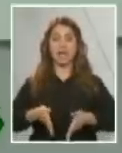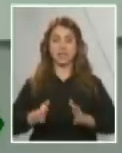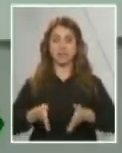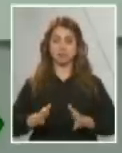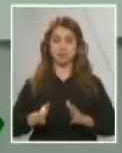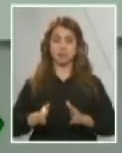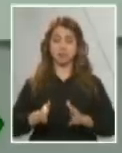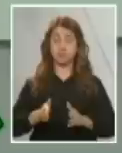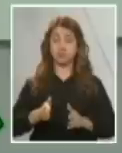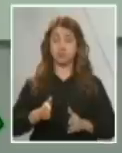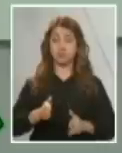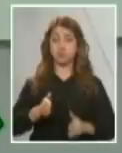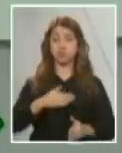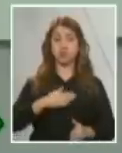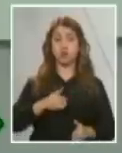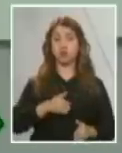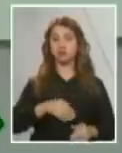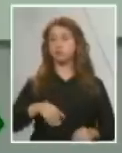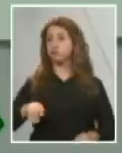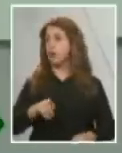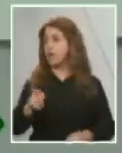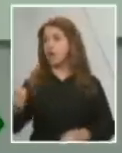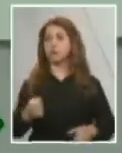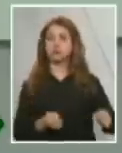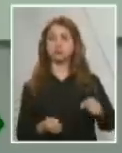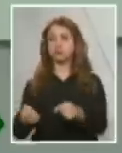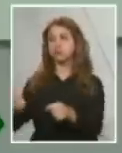como ando para todos lados, soy como